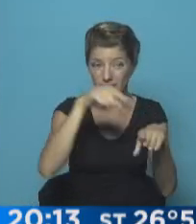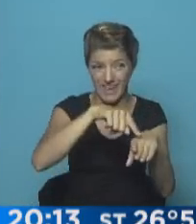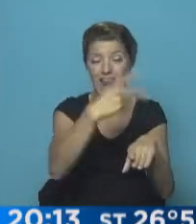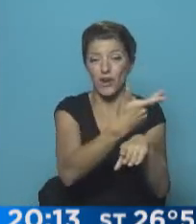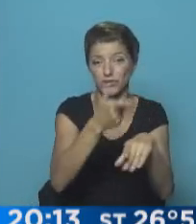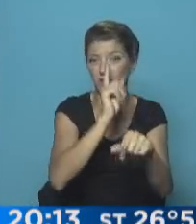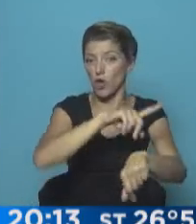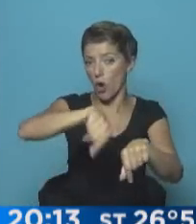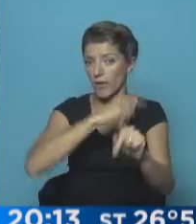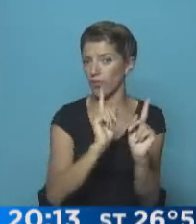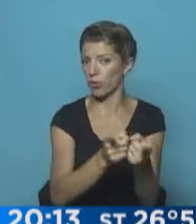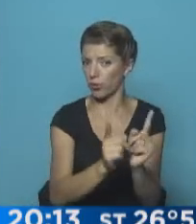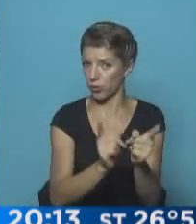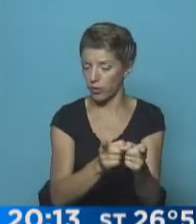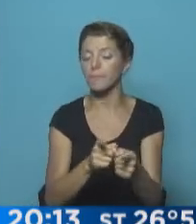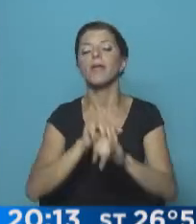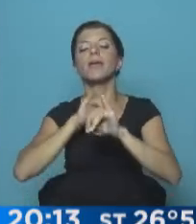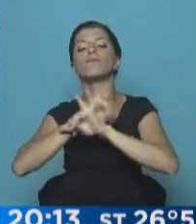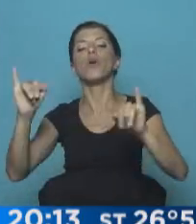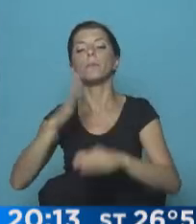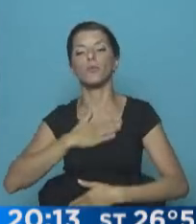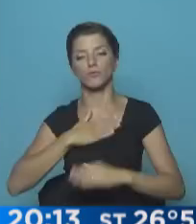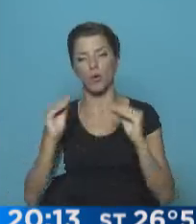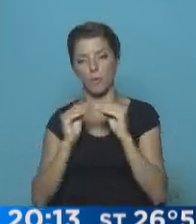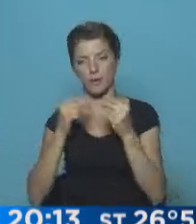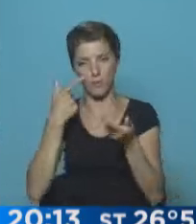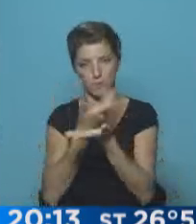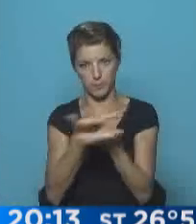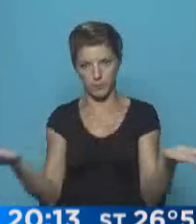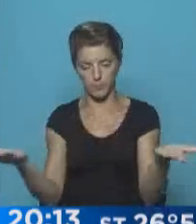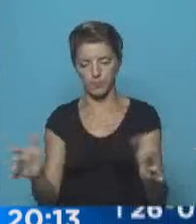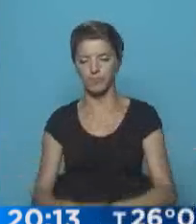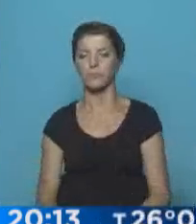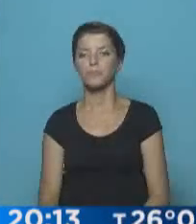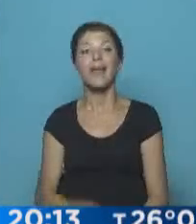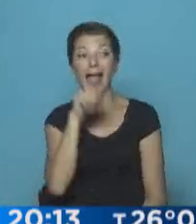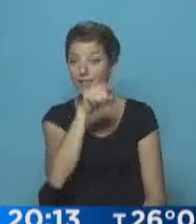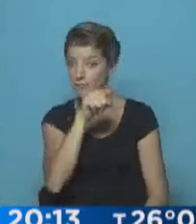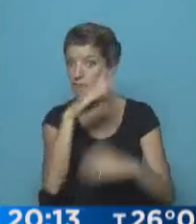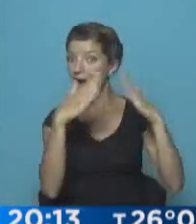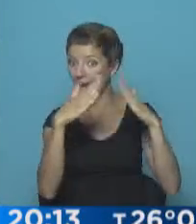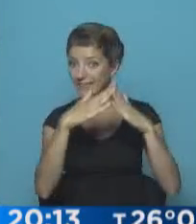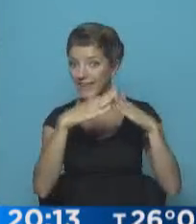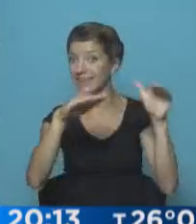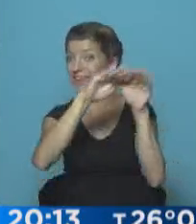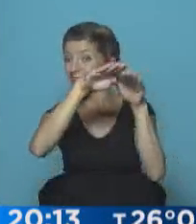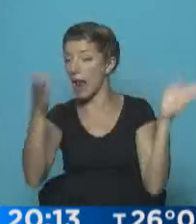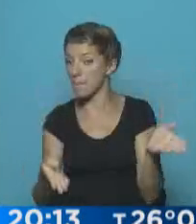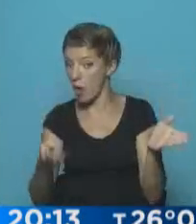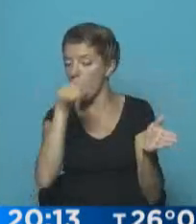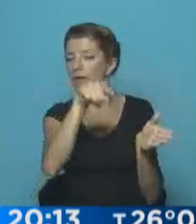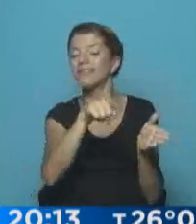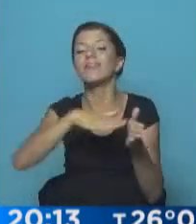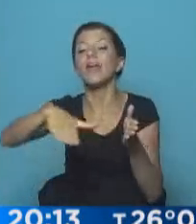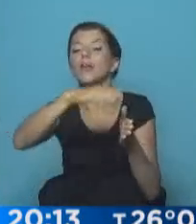horas los tres delincuentes. El informe de nuestros enviados. Esta es la casa y el galpón abandonados en la zona